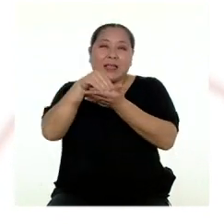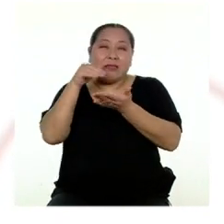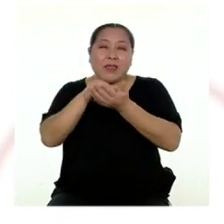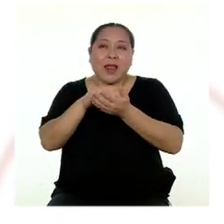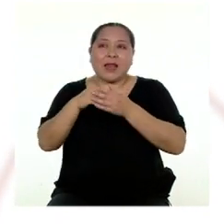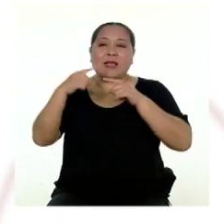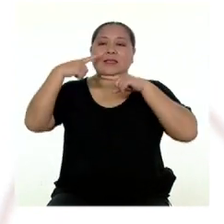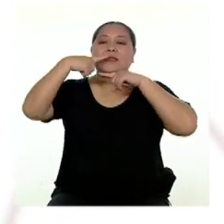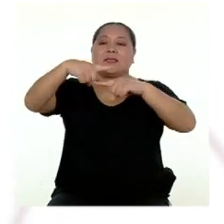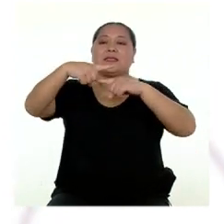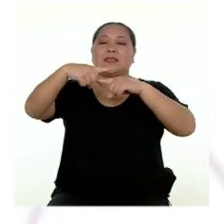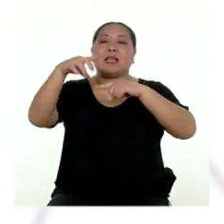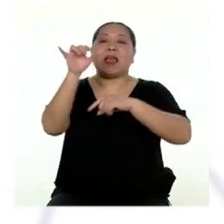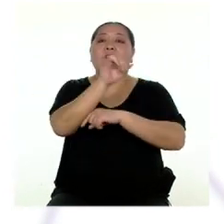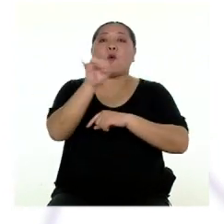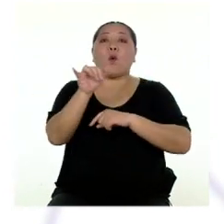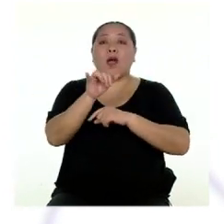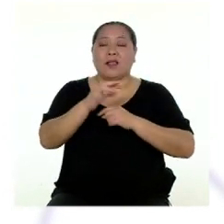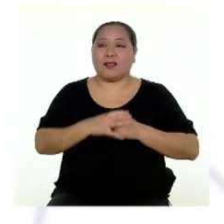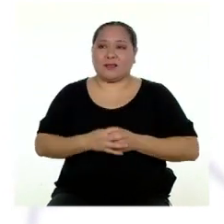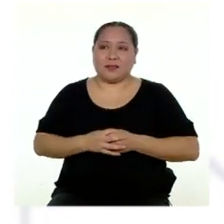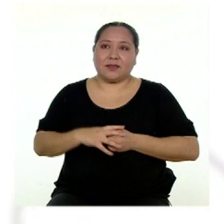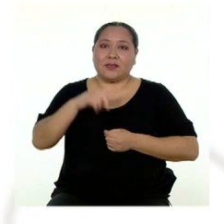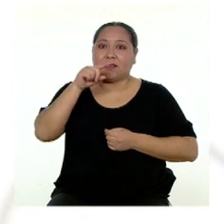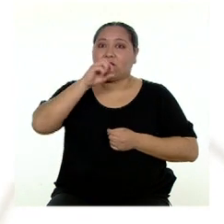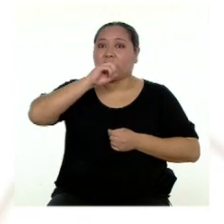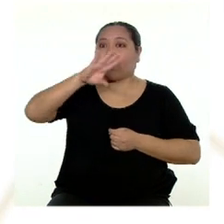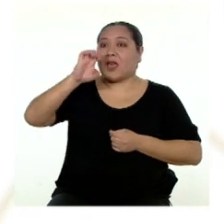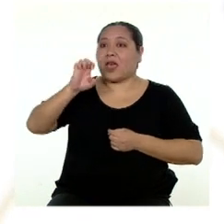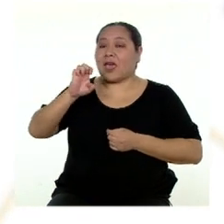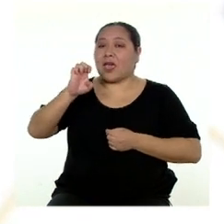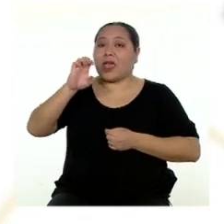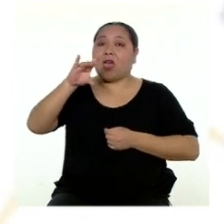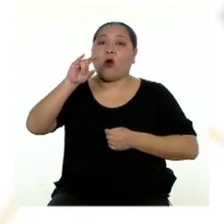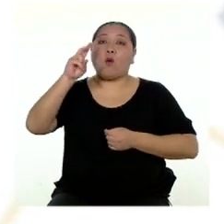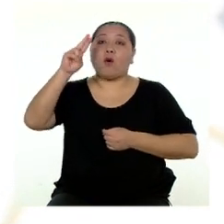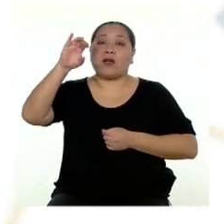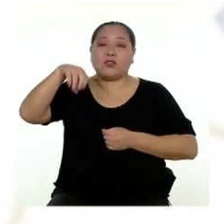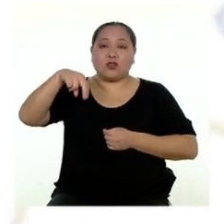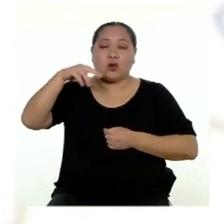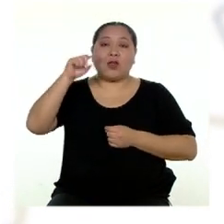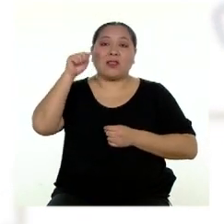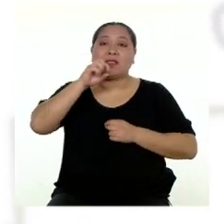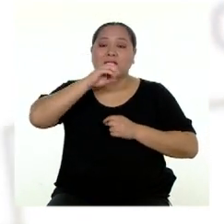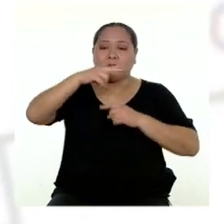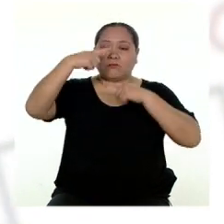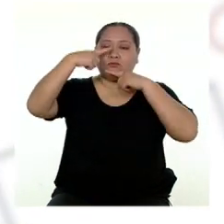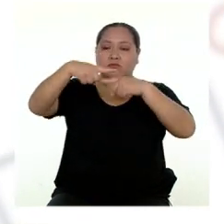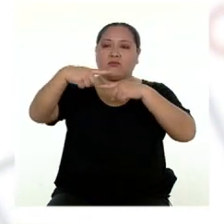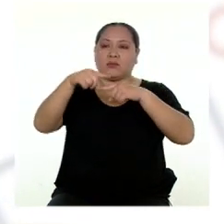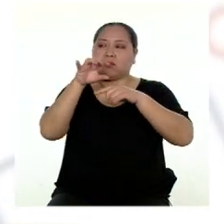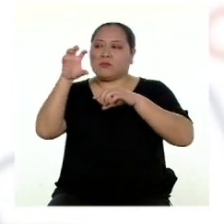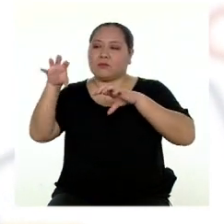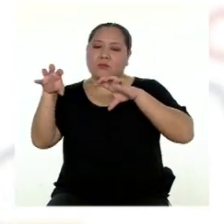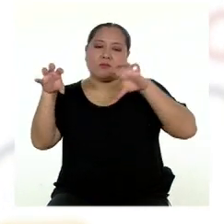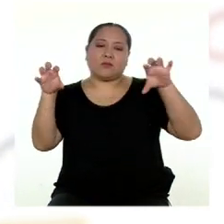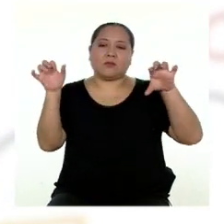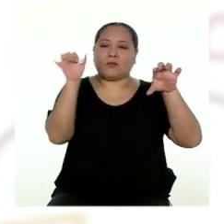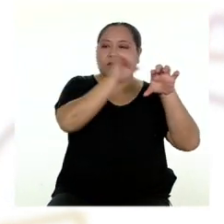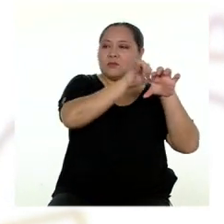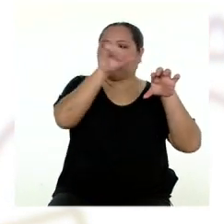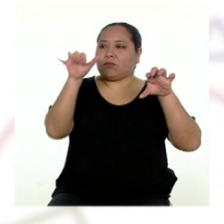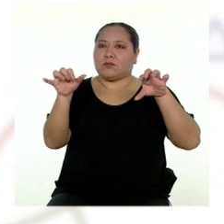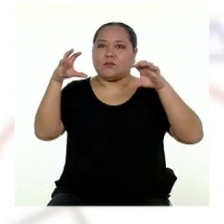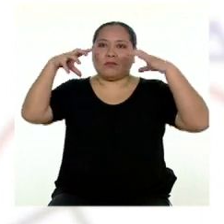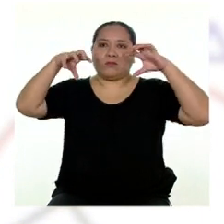a. Como estamos hablando de una ecuación, este signo principal nos dice que estamos viendo una situación de igualdad